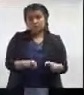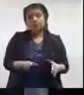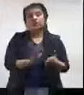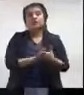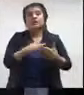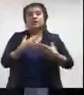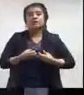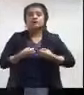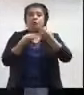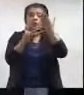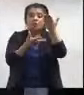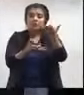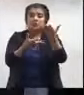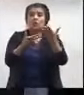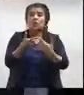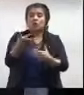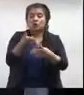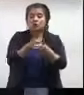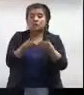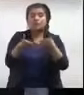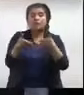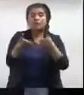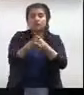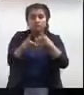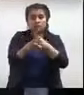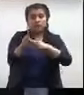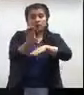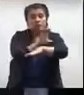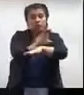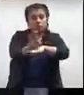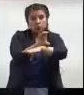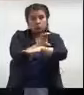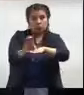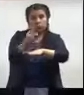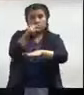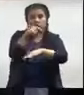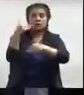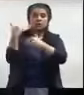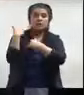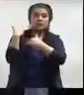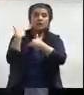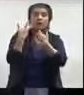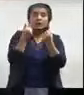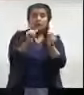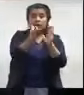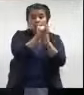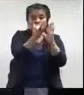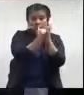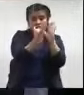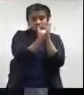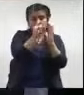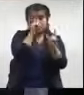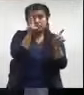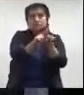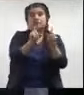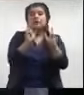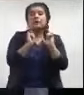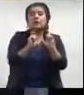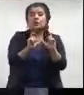de Informática es la unidad administrativa responsable de establecer y